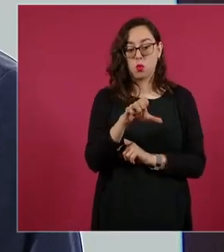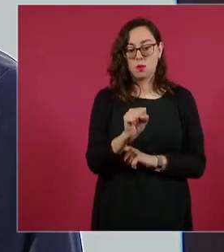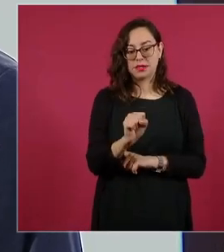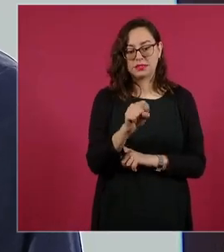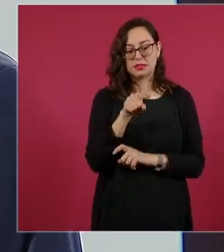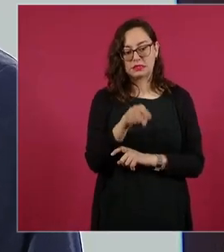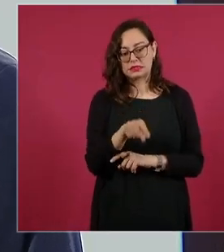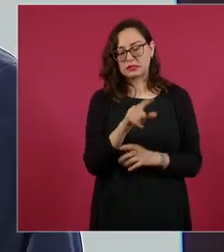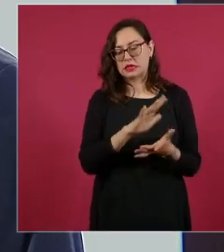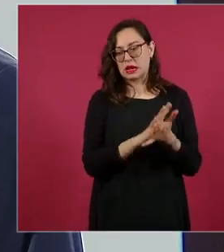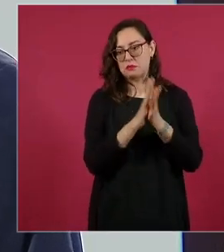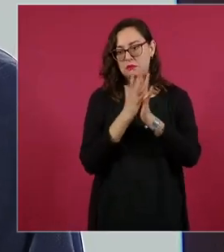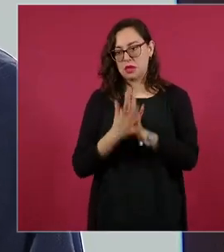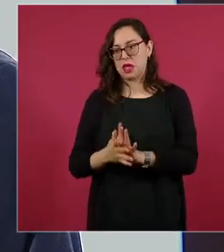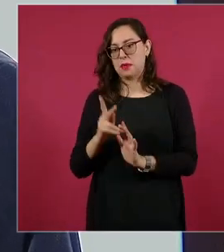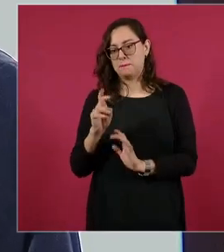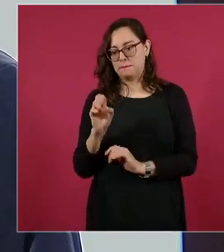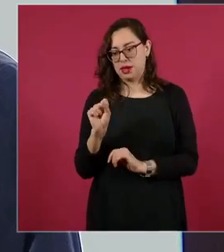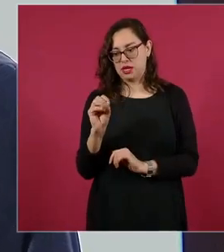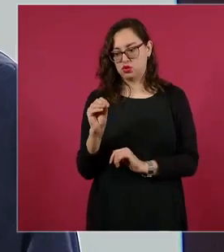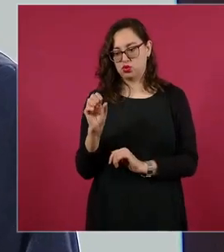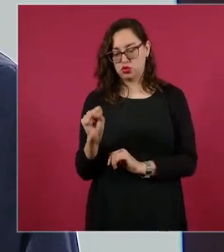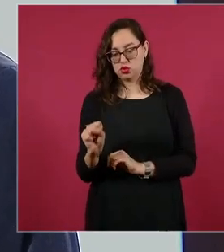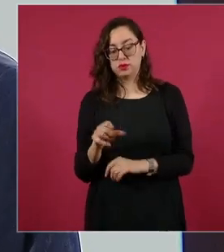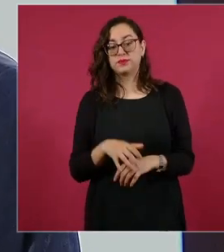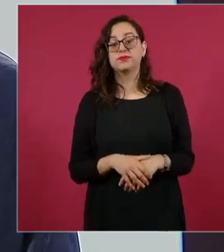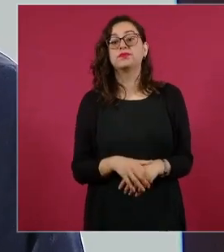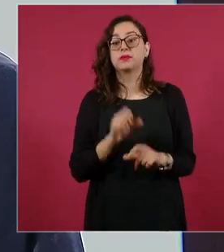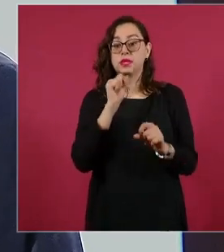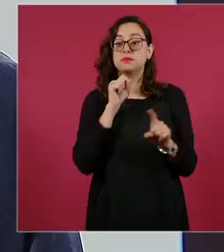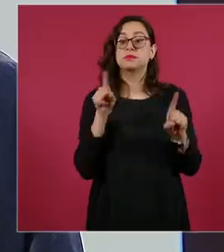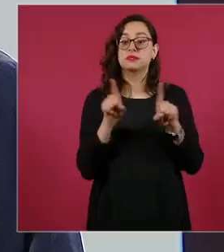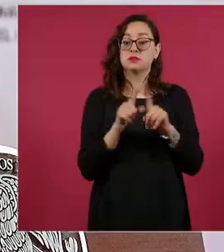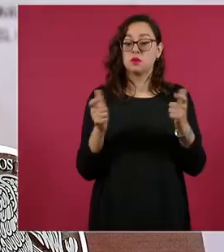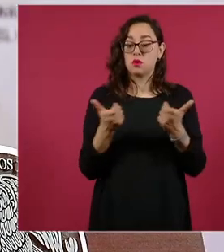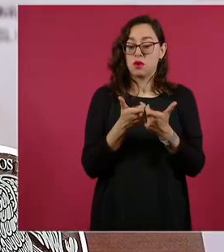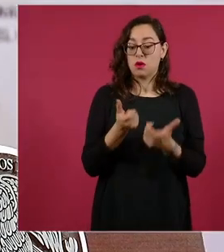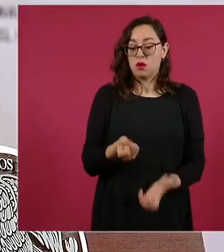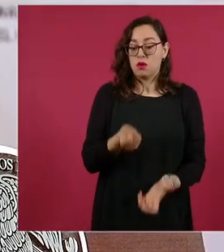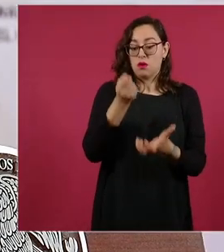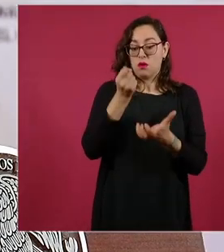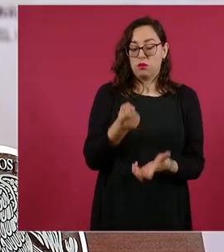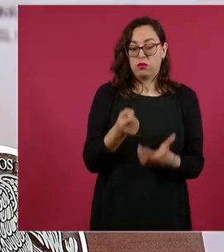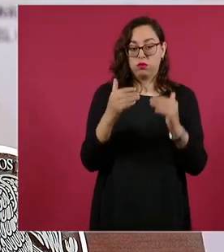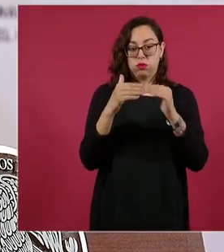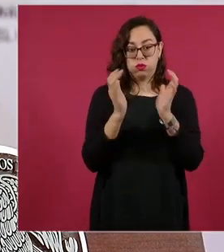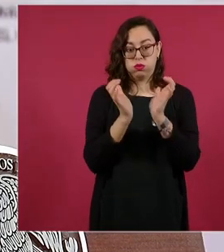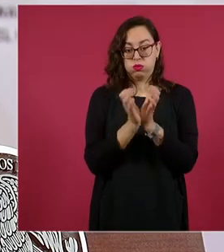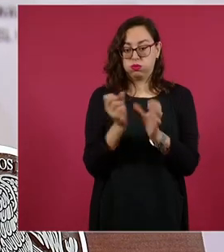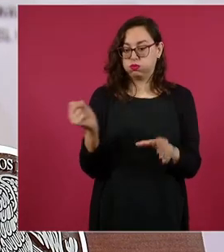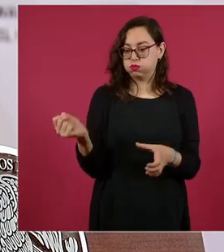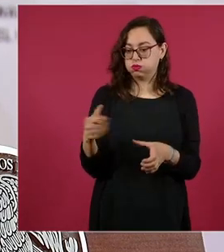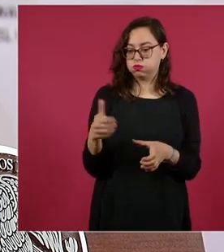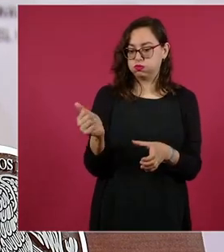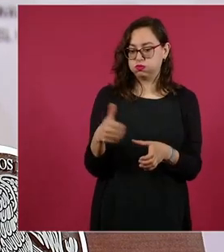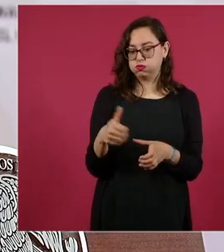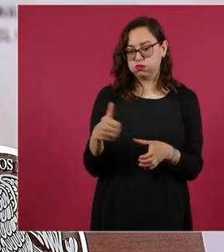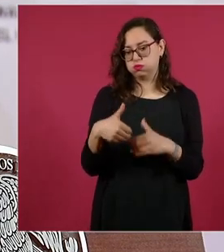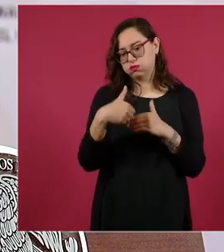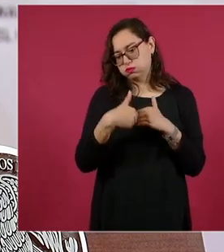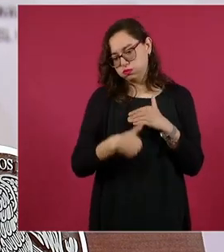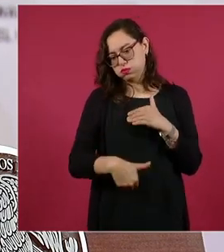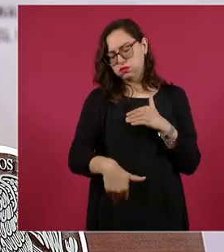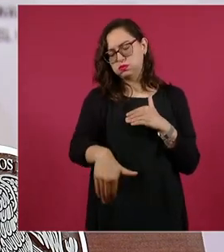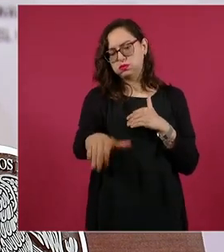deteriorados. Y propiamente para el FOBISTE, para el fondo, una cartera sostenible a largo plazo y poder